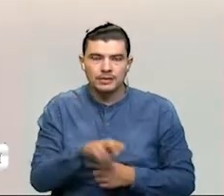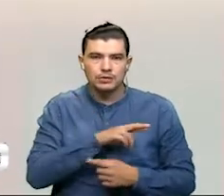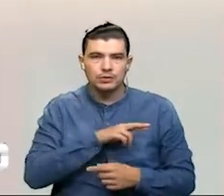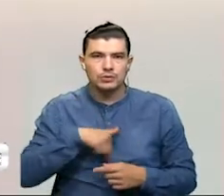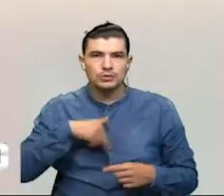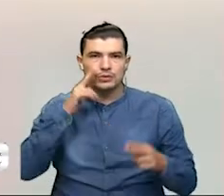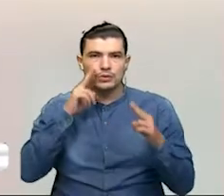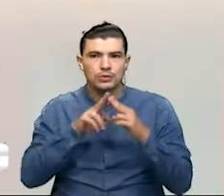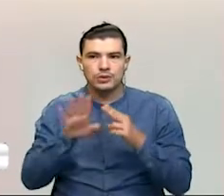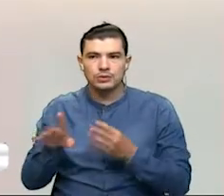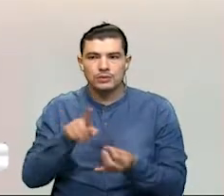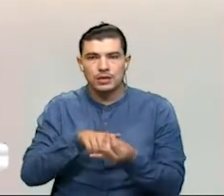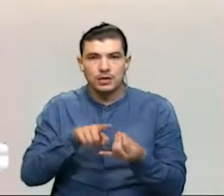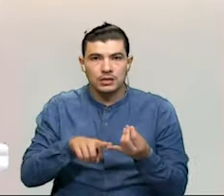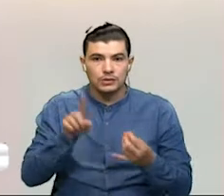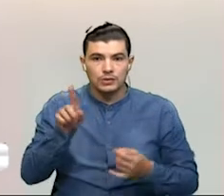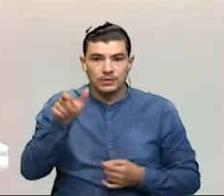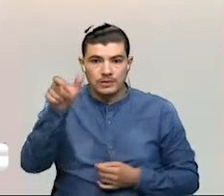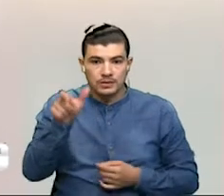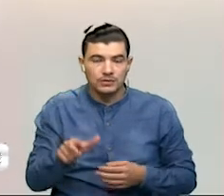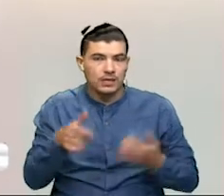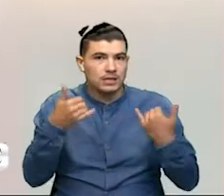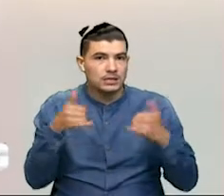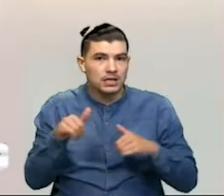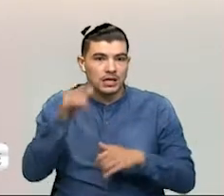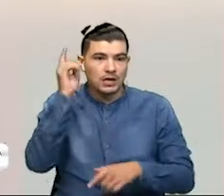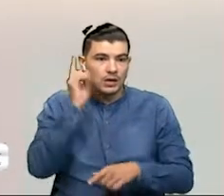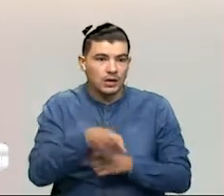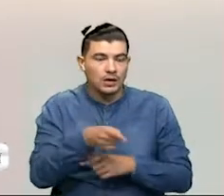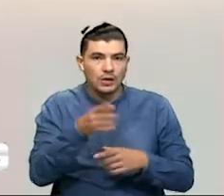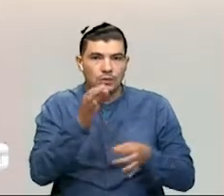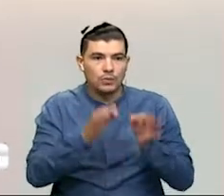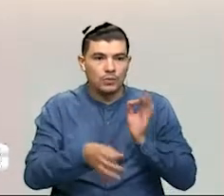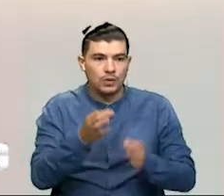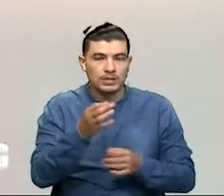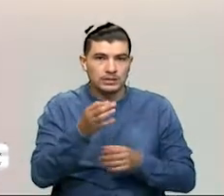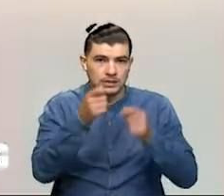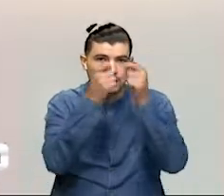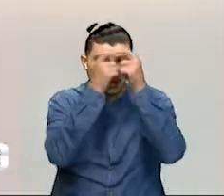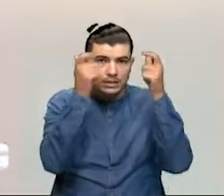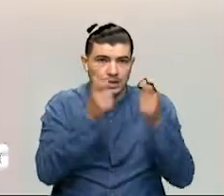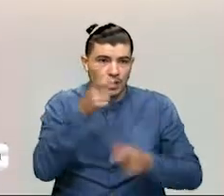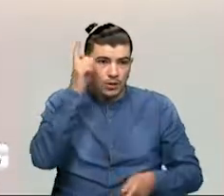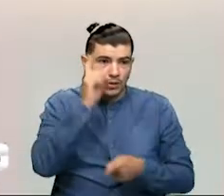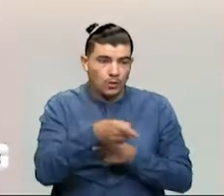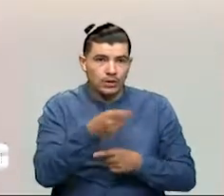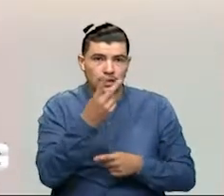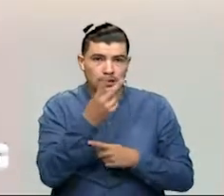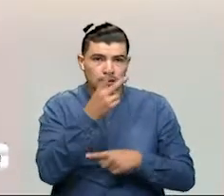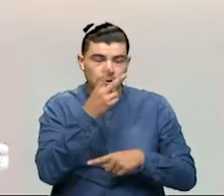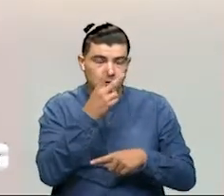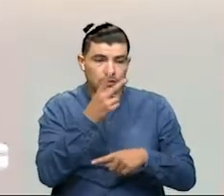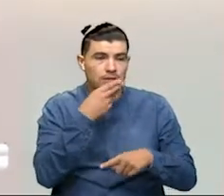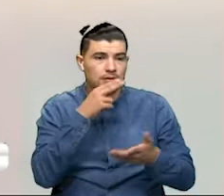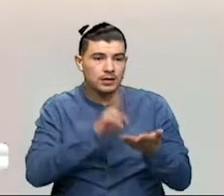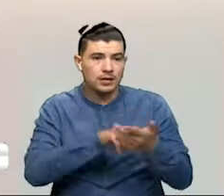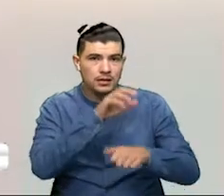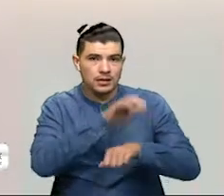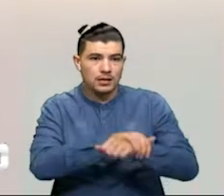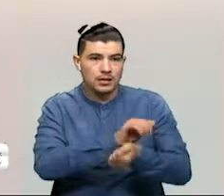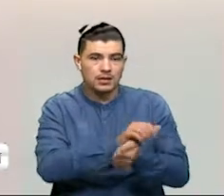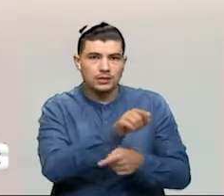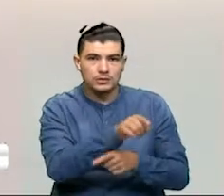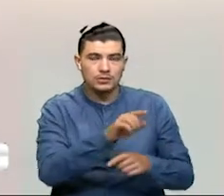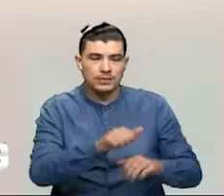el caso de una persona que tiene ya dos órdenes de un juez de la República, órdenes de arresto contra el presidente de